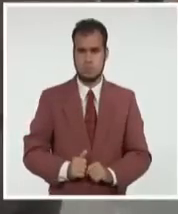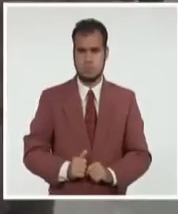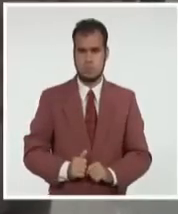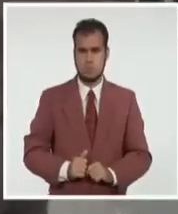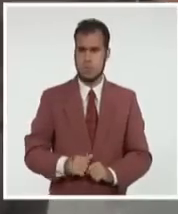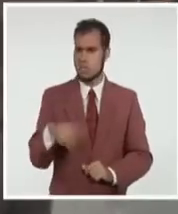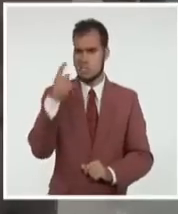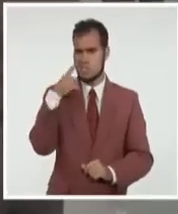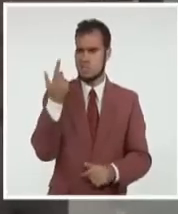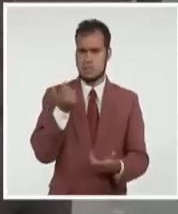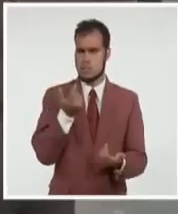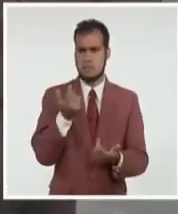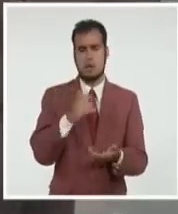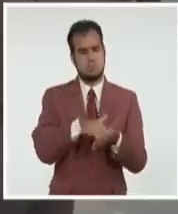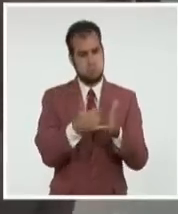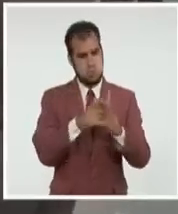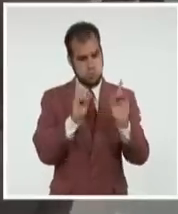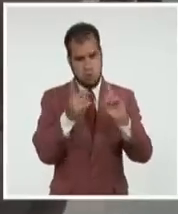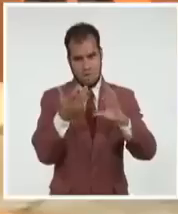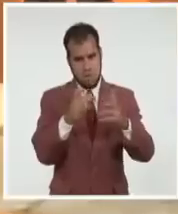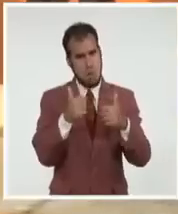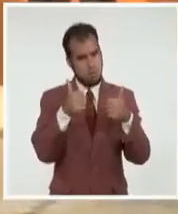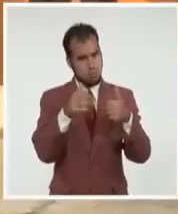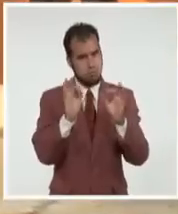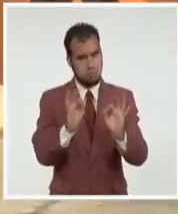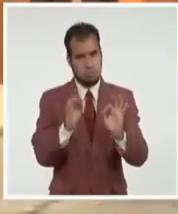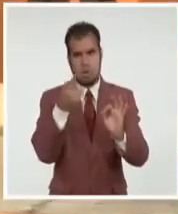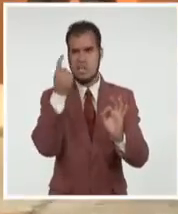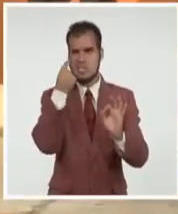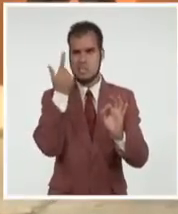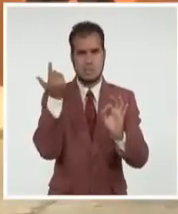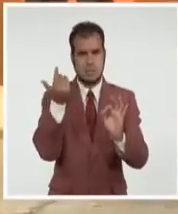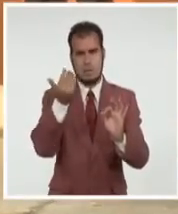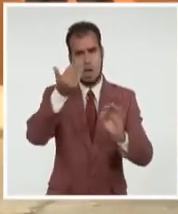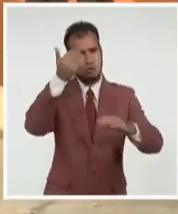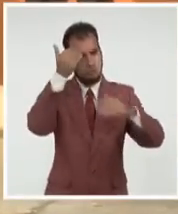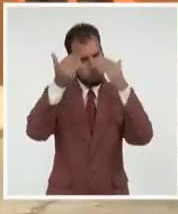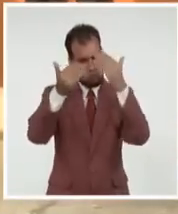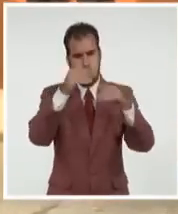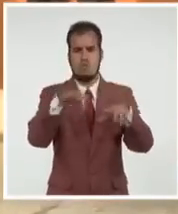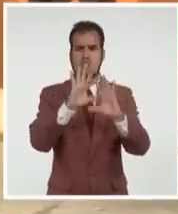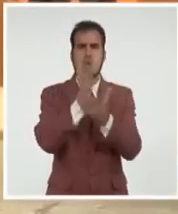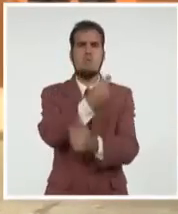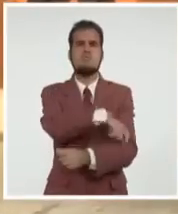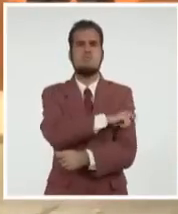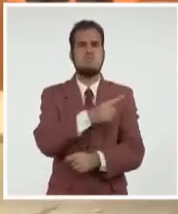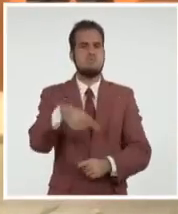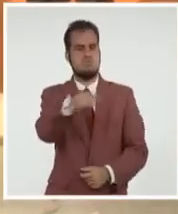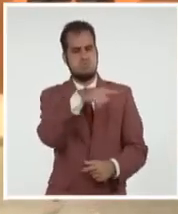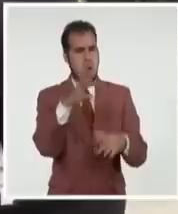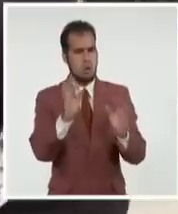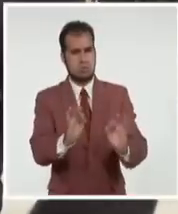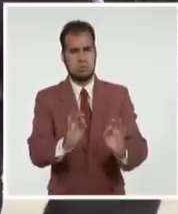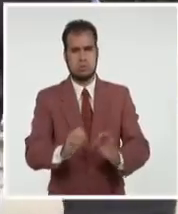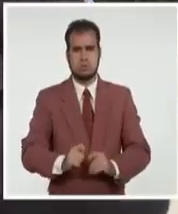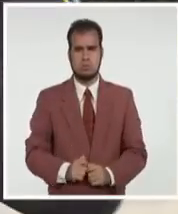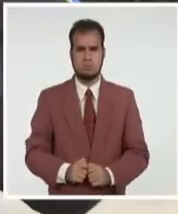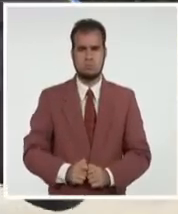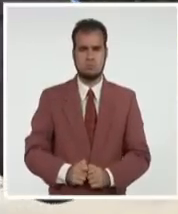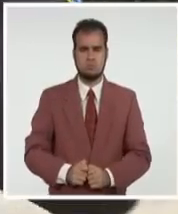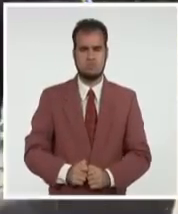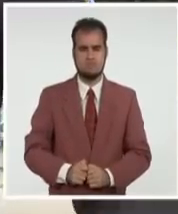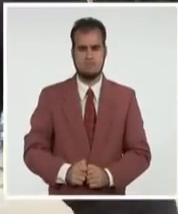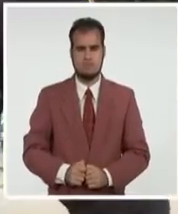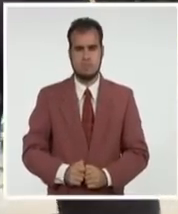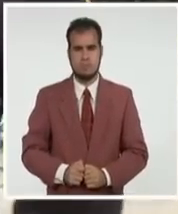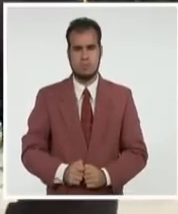proyecto político genuino y popular, recibieron la gratitud de un pueblo leal a su historia y defensor de la paz. Es un motivo y